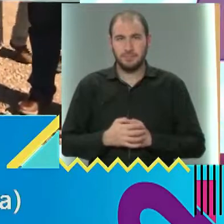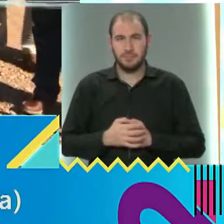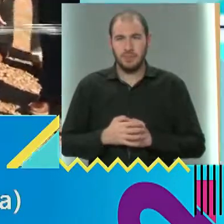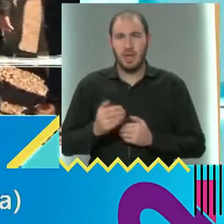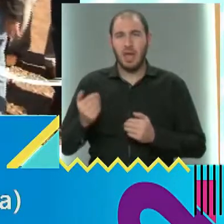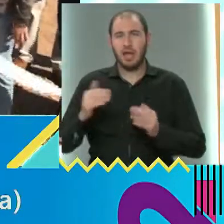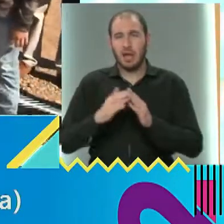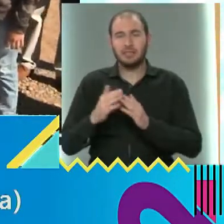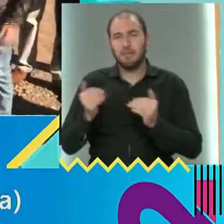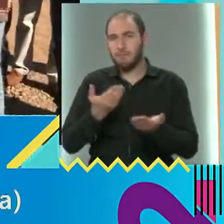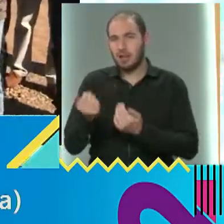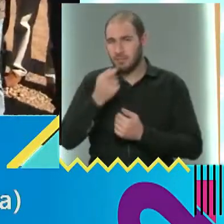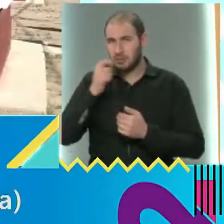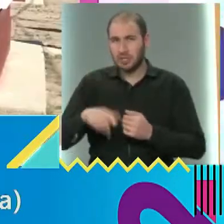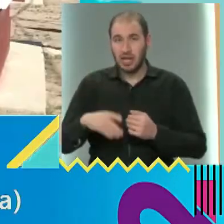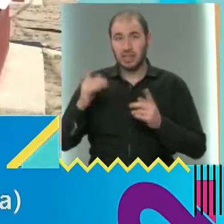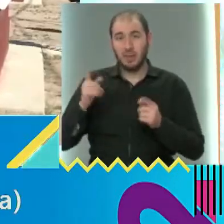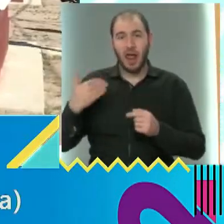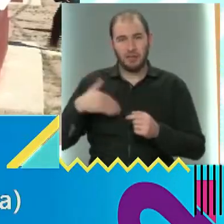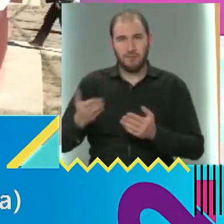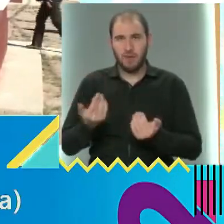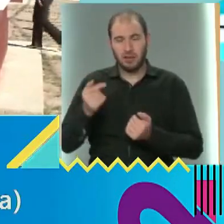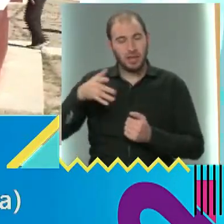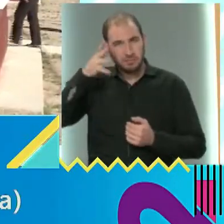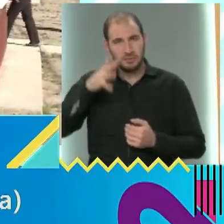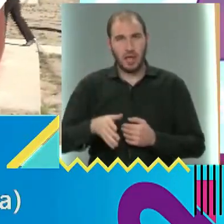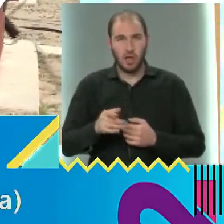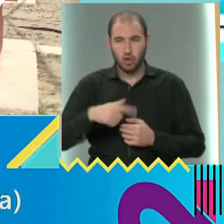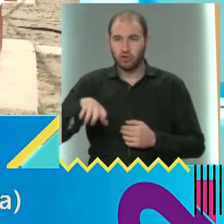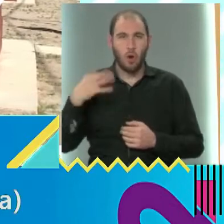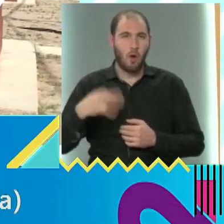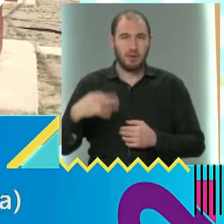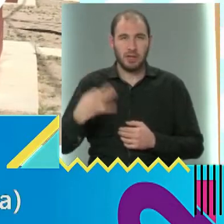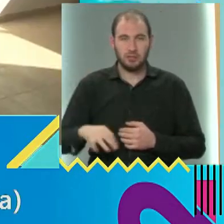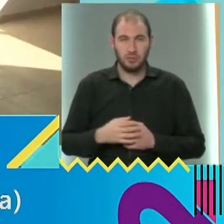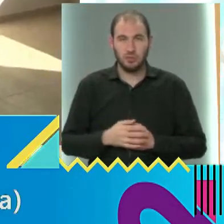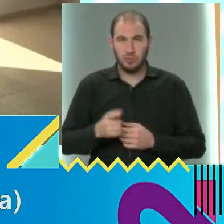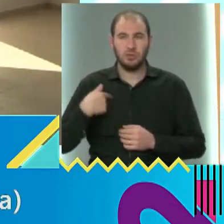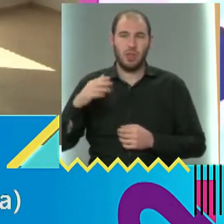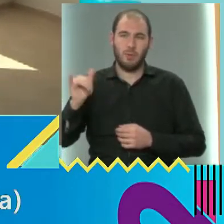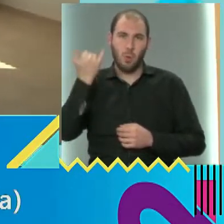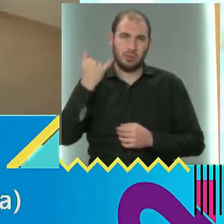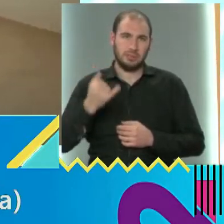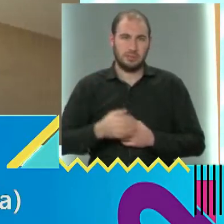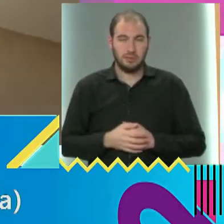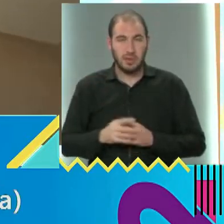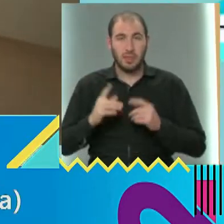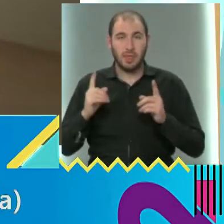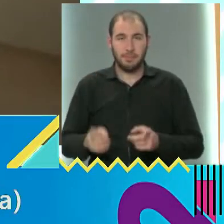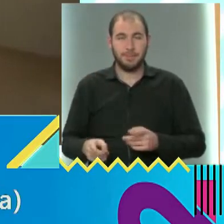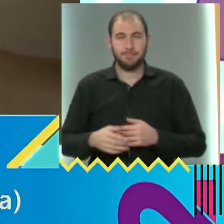Hay un déficit habitacional en la provincia, en el país, que es muy alto. Nosotros tenemos la obligación de ser conscientes de eso y de